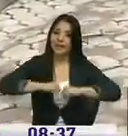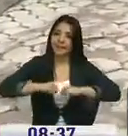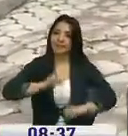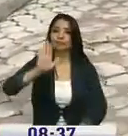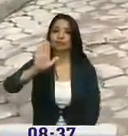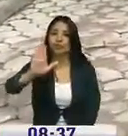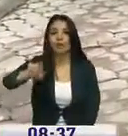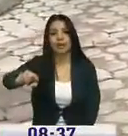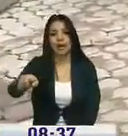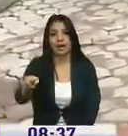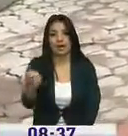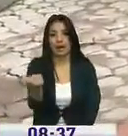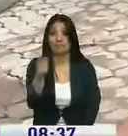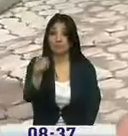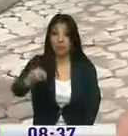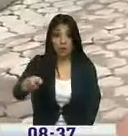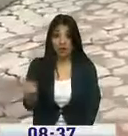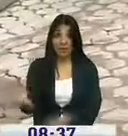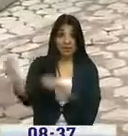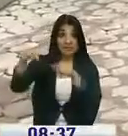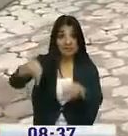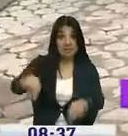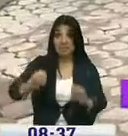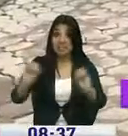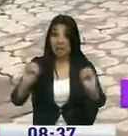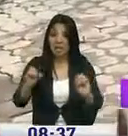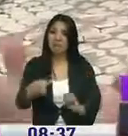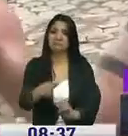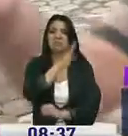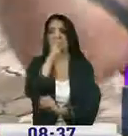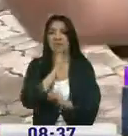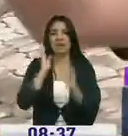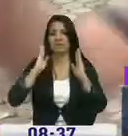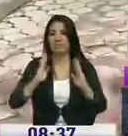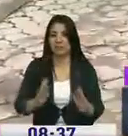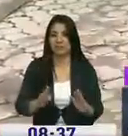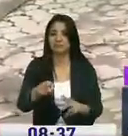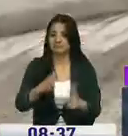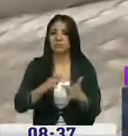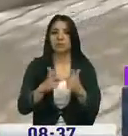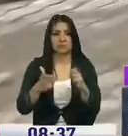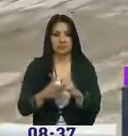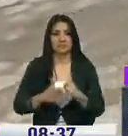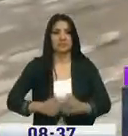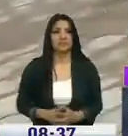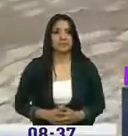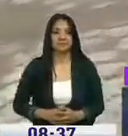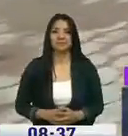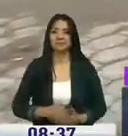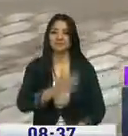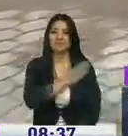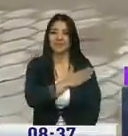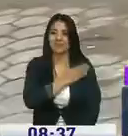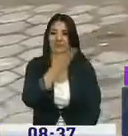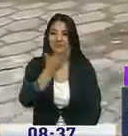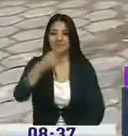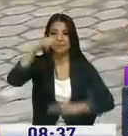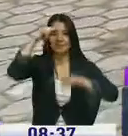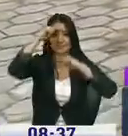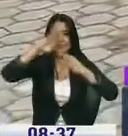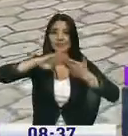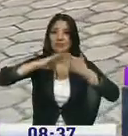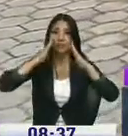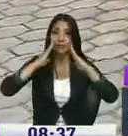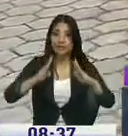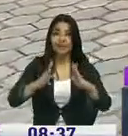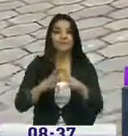ustedes, porque si no esta fuga era permanente y estaba ocasionando problemas abajo. Confiaron en nuestro noticiero y la solución fue